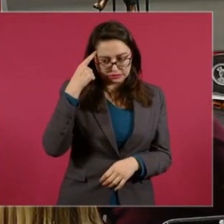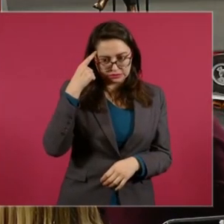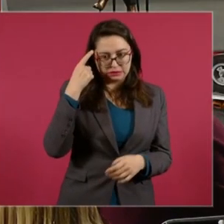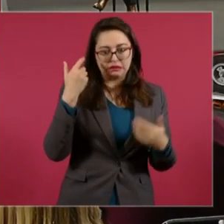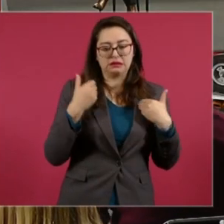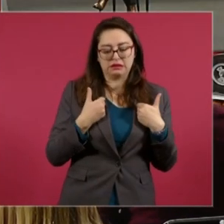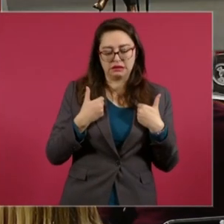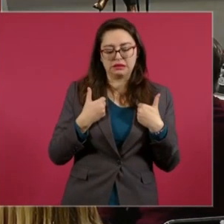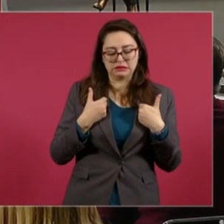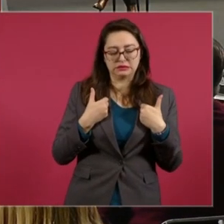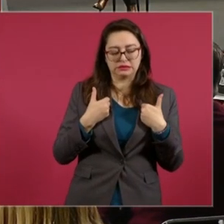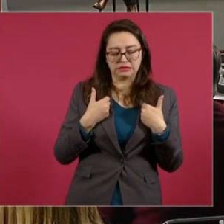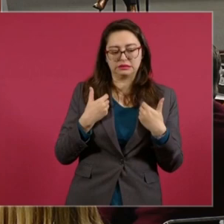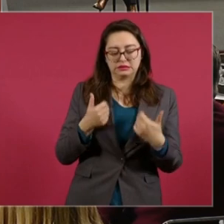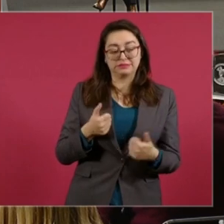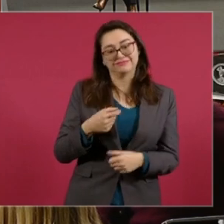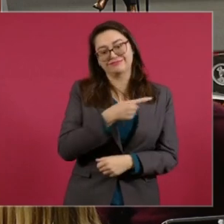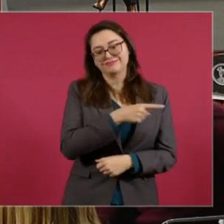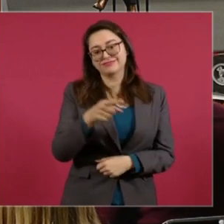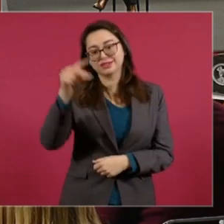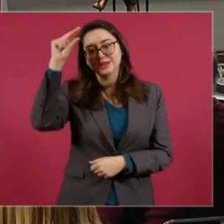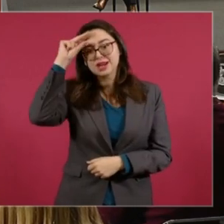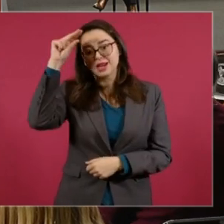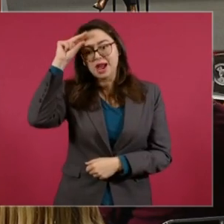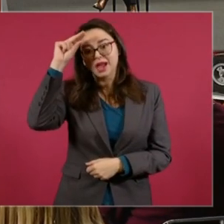los más inteligentes